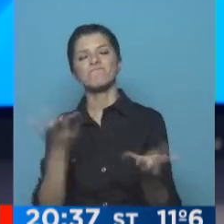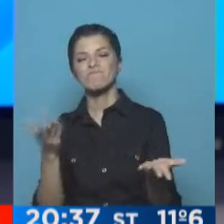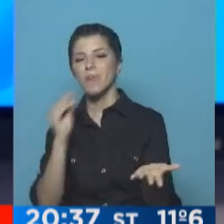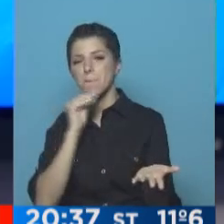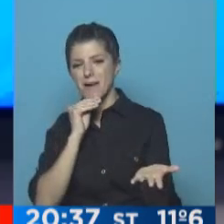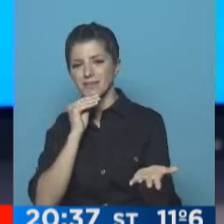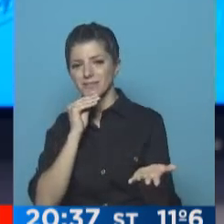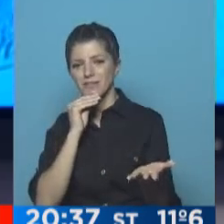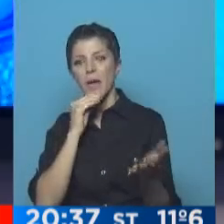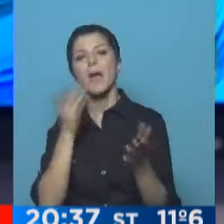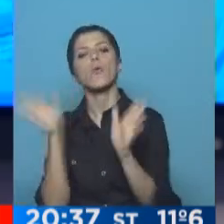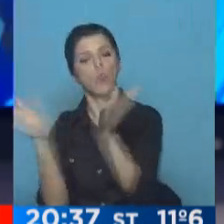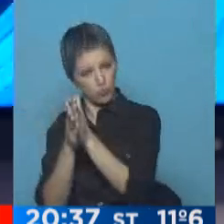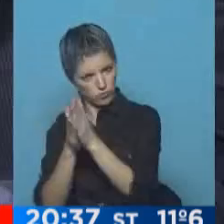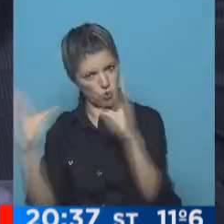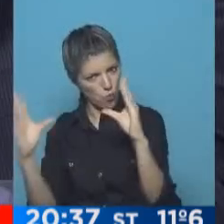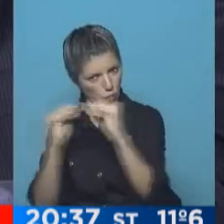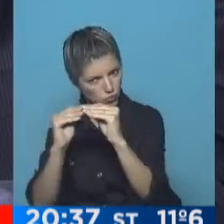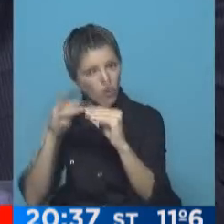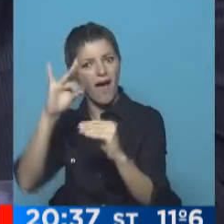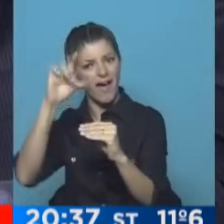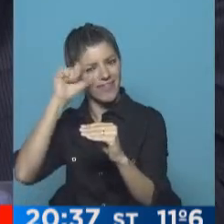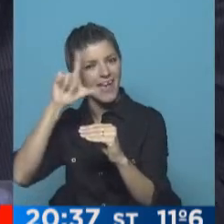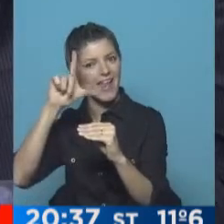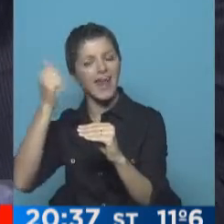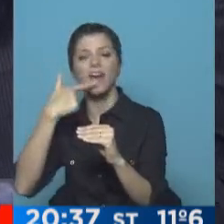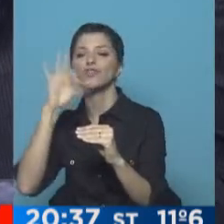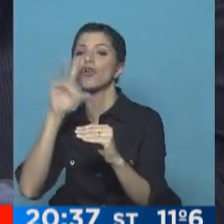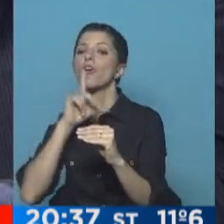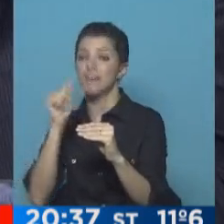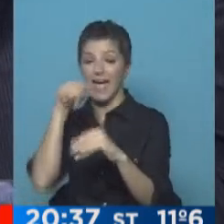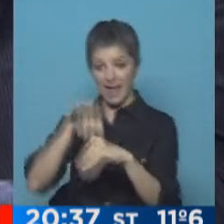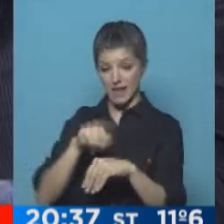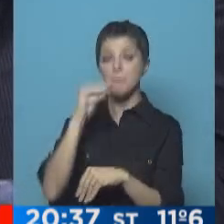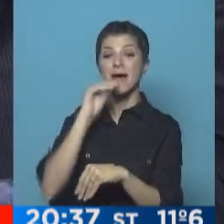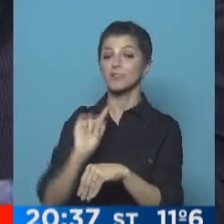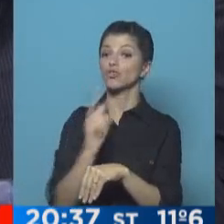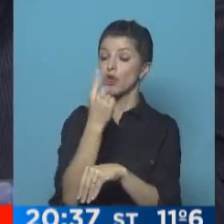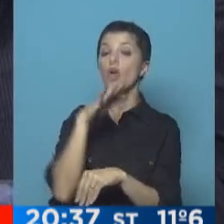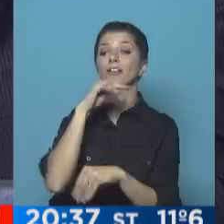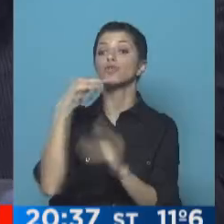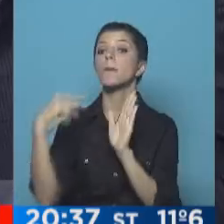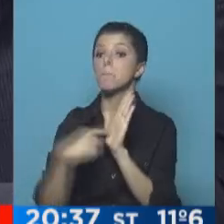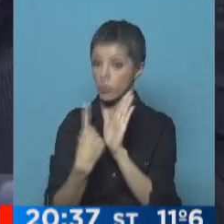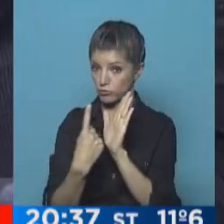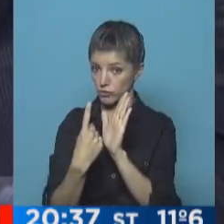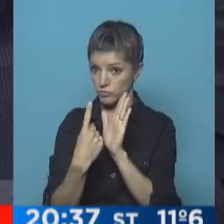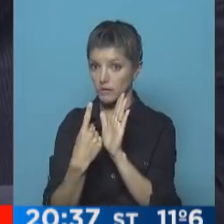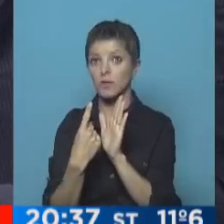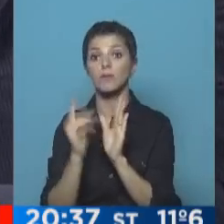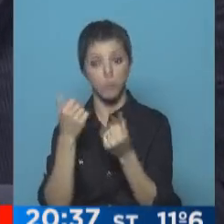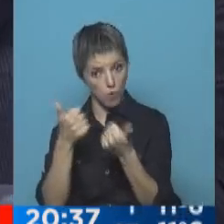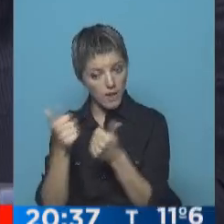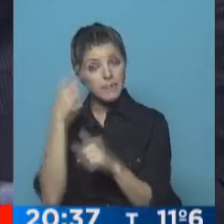más de la Sota. Massa solo consiguió 14 puntos, que no es tanto, si se habla de un candidato que viene de